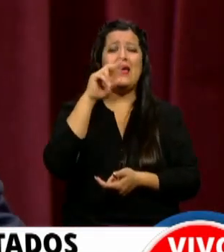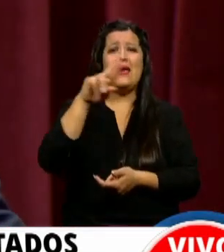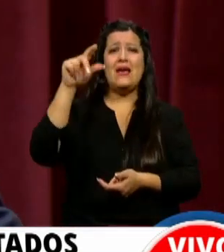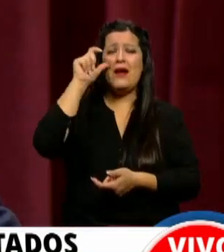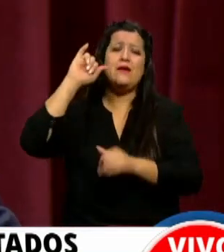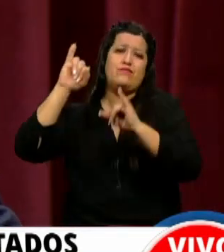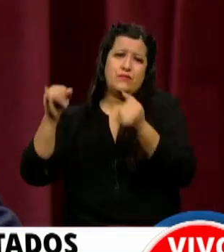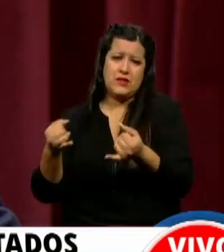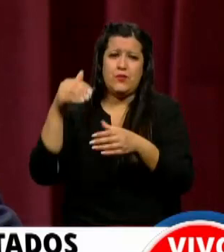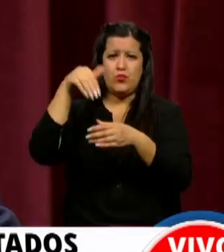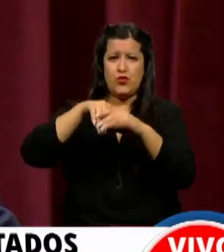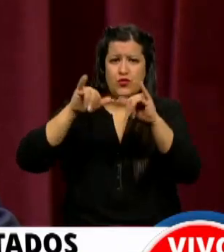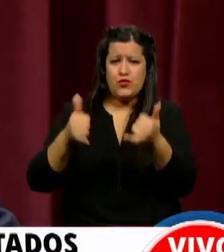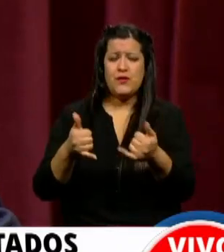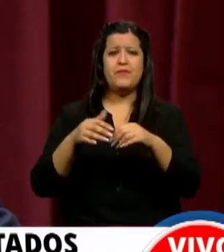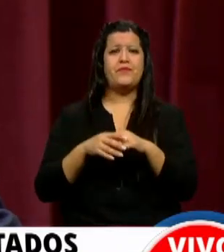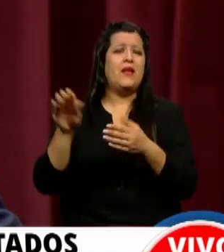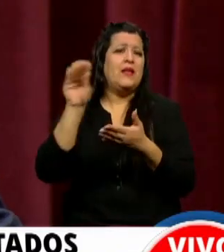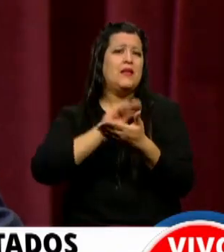Afirmativo, presidente. Afirmativo.